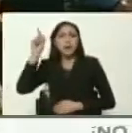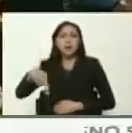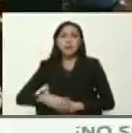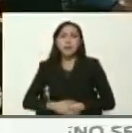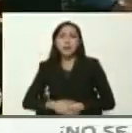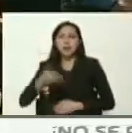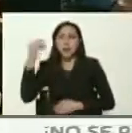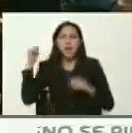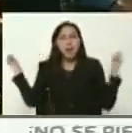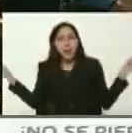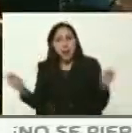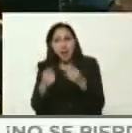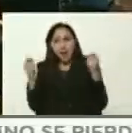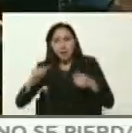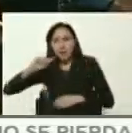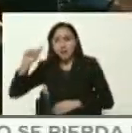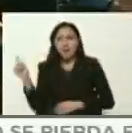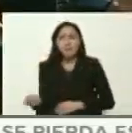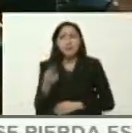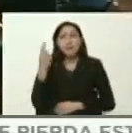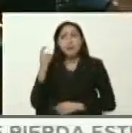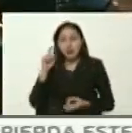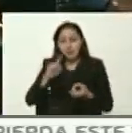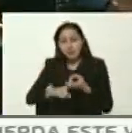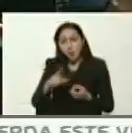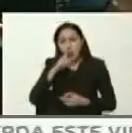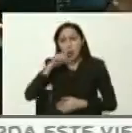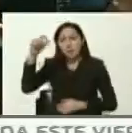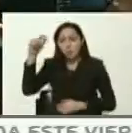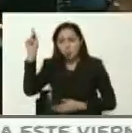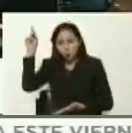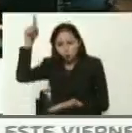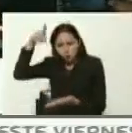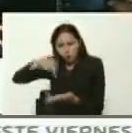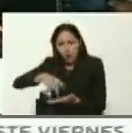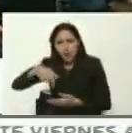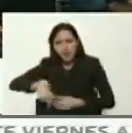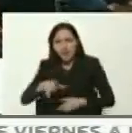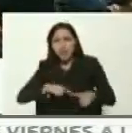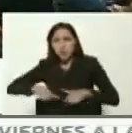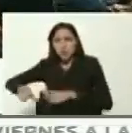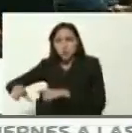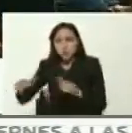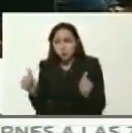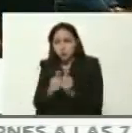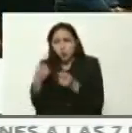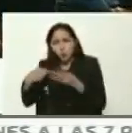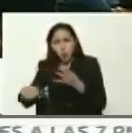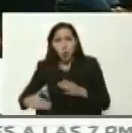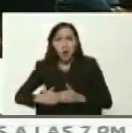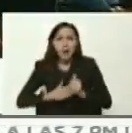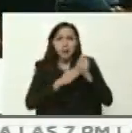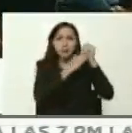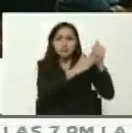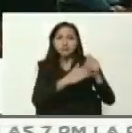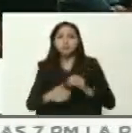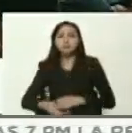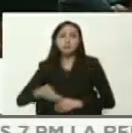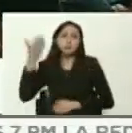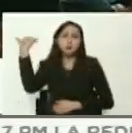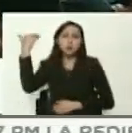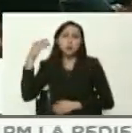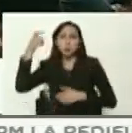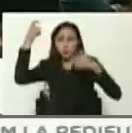aquella campaña de la primera combatiente por estos lugares, estos territorios, con Armando Guerrero, bueno, en aquellos tiempos, de aquellos años